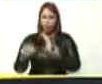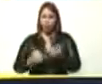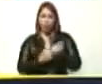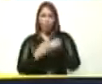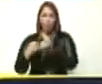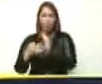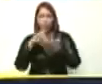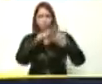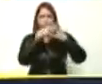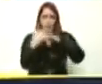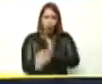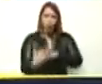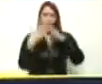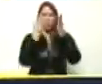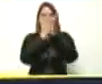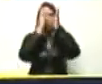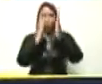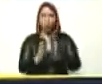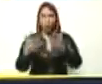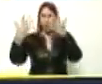escuela, en su fábrica,